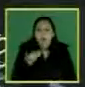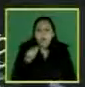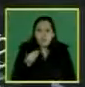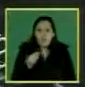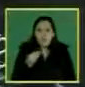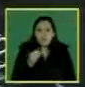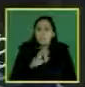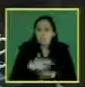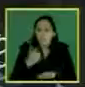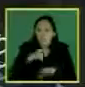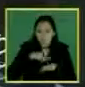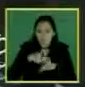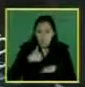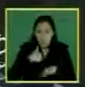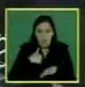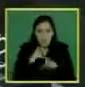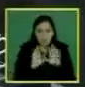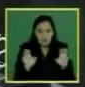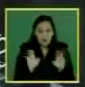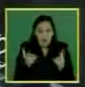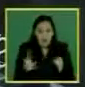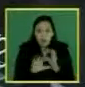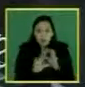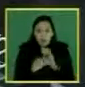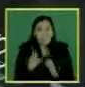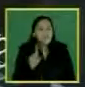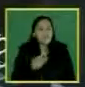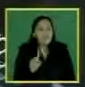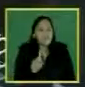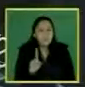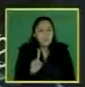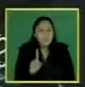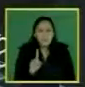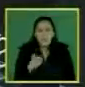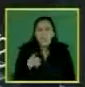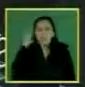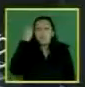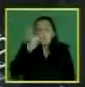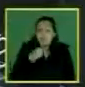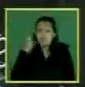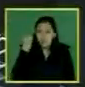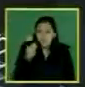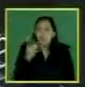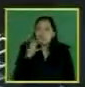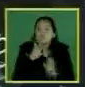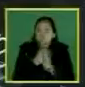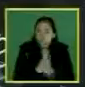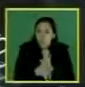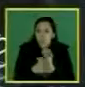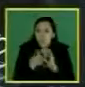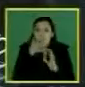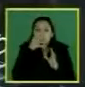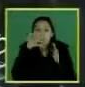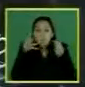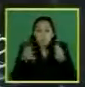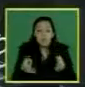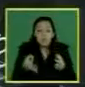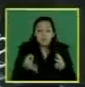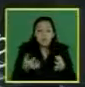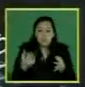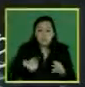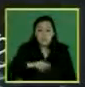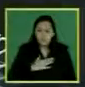que son producto de nuestra educación, son los delincuentes de hoy. No es verdad. Entonces yo soy de los que piensa que en materia de seguridad nosotros